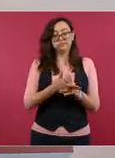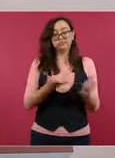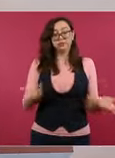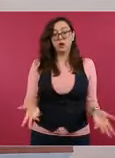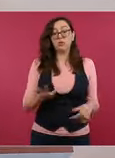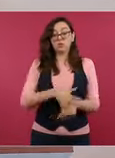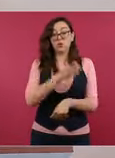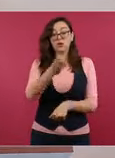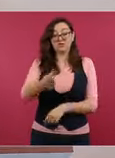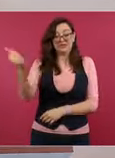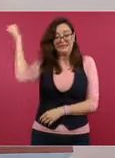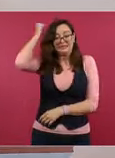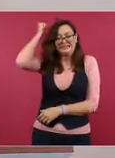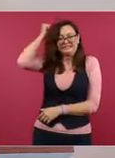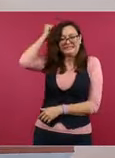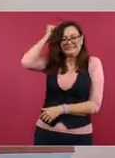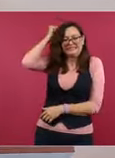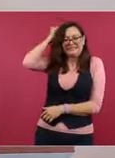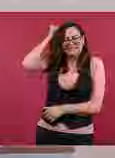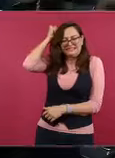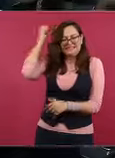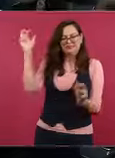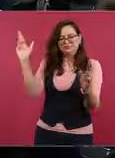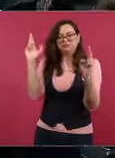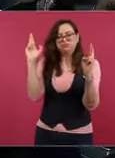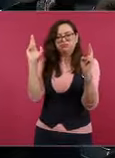tocó madera.